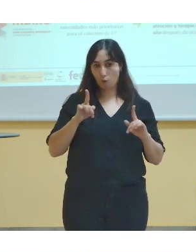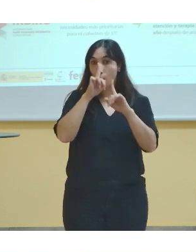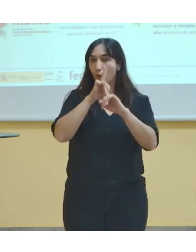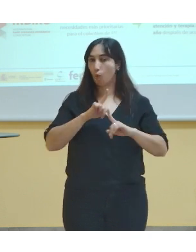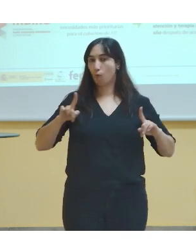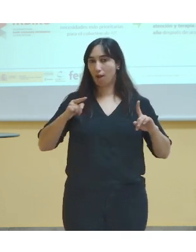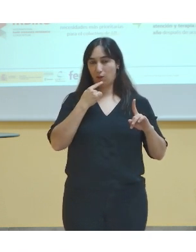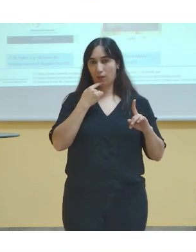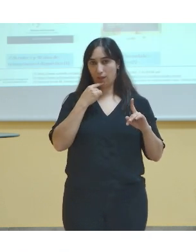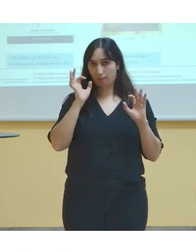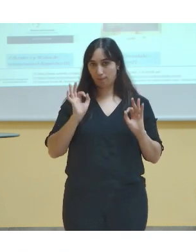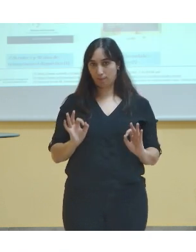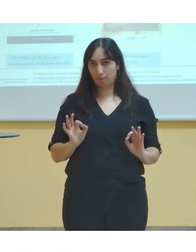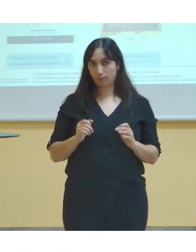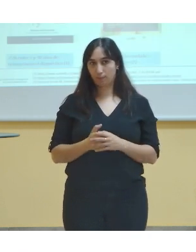año.